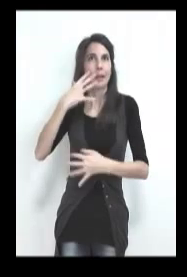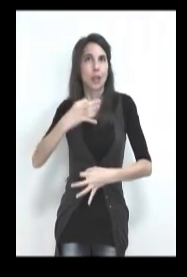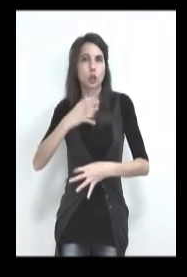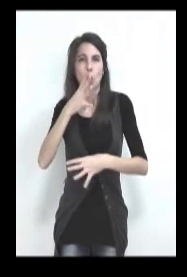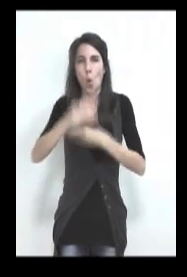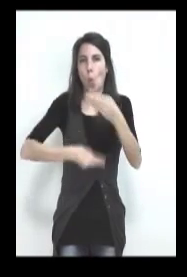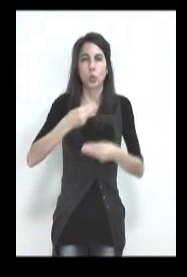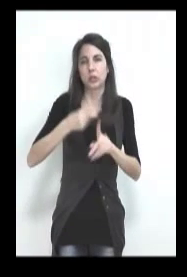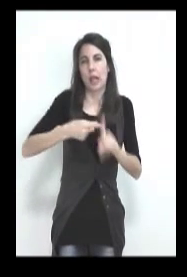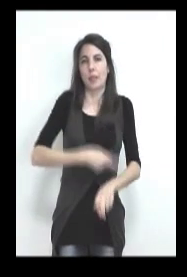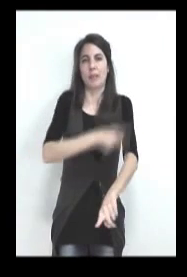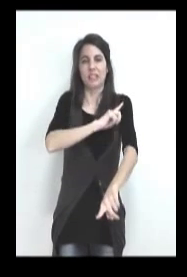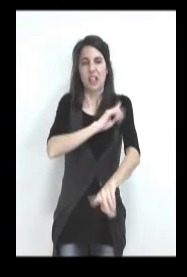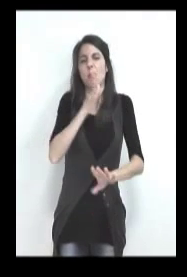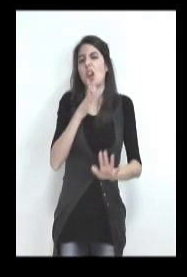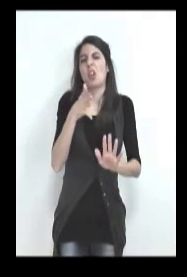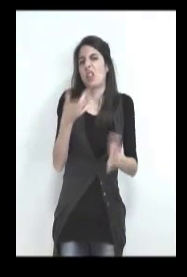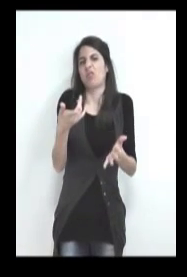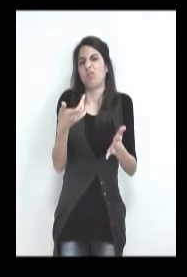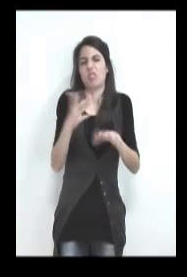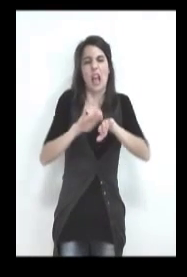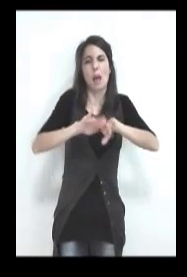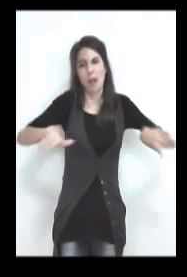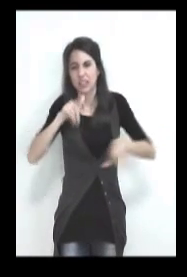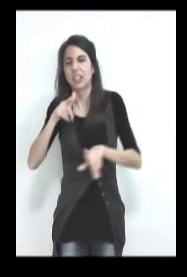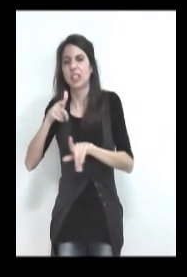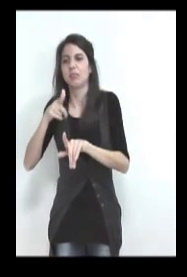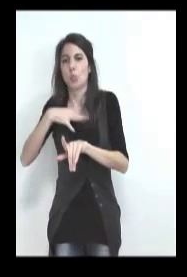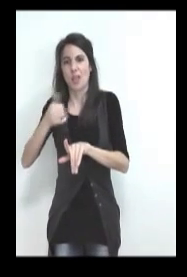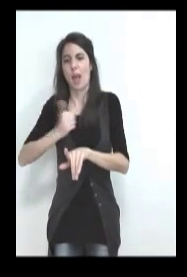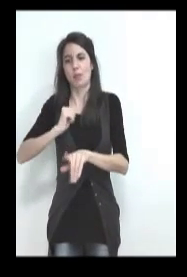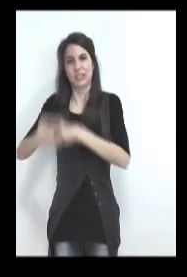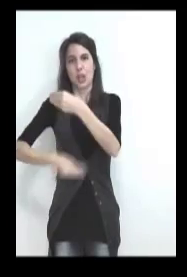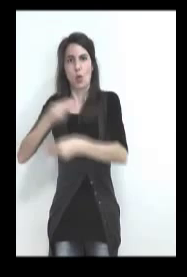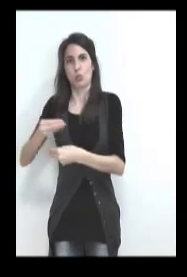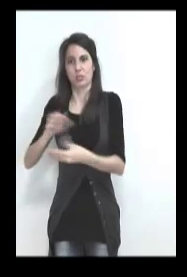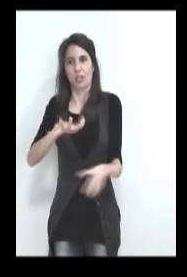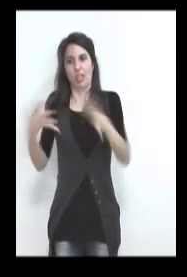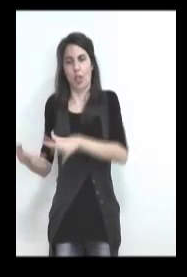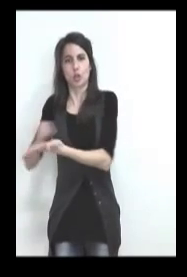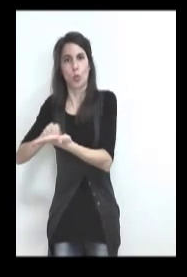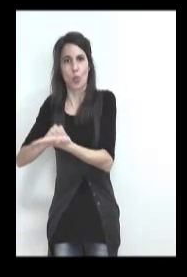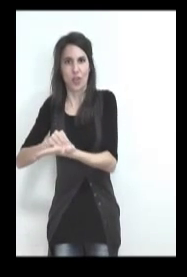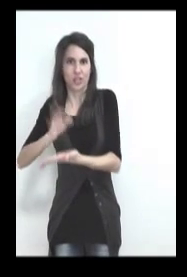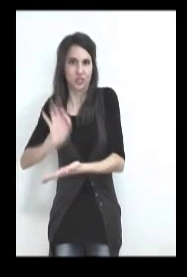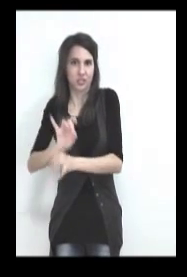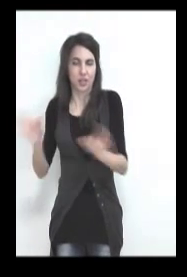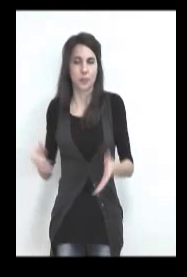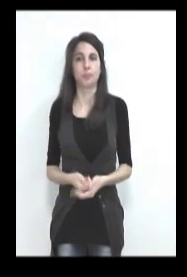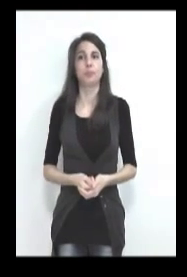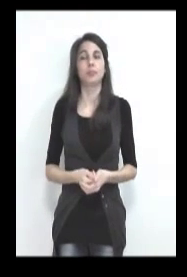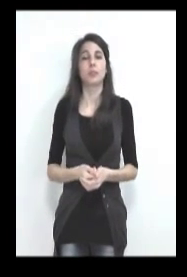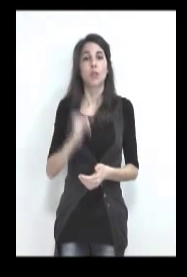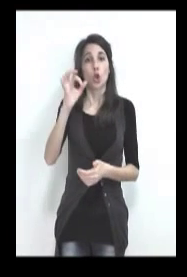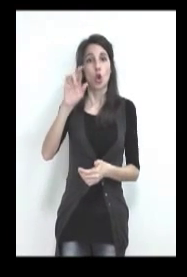bajo mi punto de vista. Jorge. Sí, yo estoy de acuerdo en que existe un peligro sobre el concepto y en el sentido